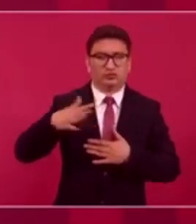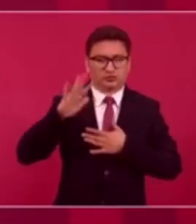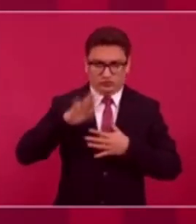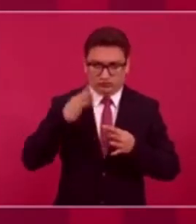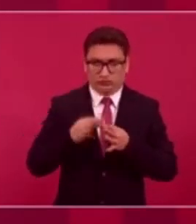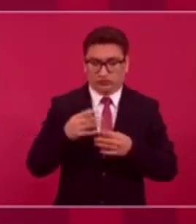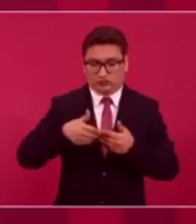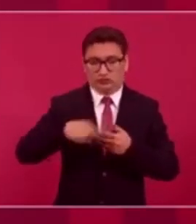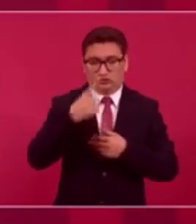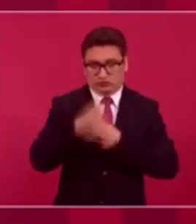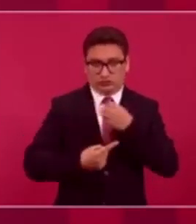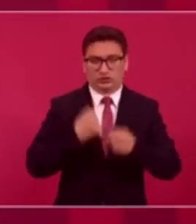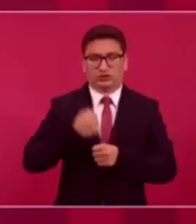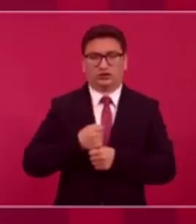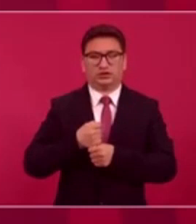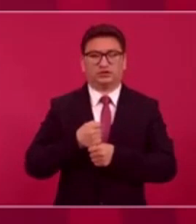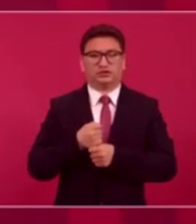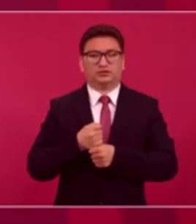año,